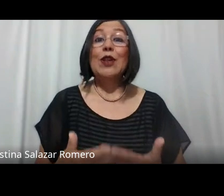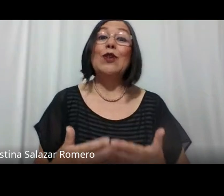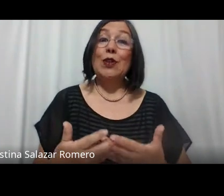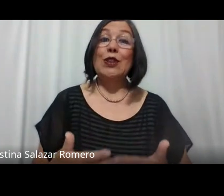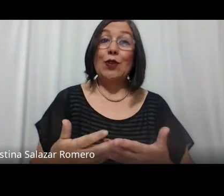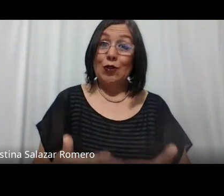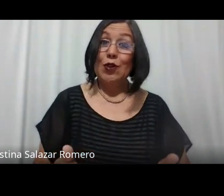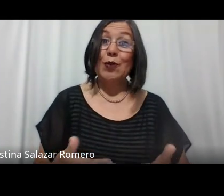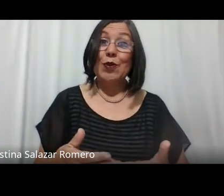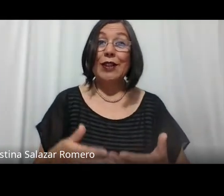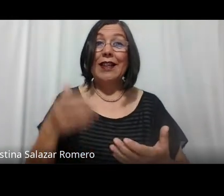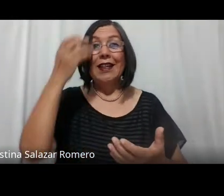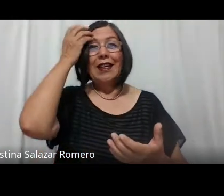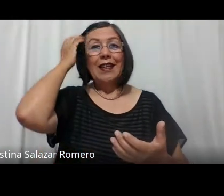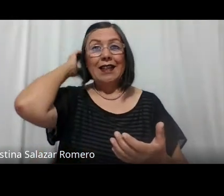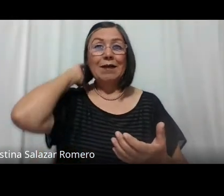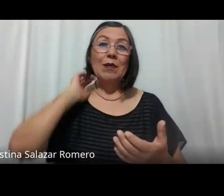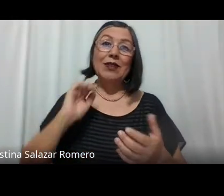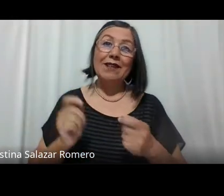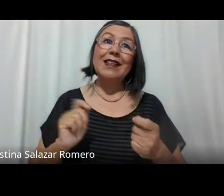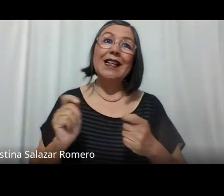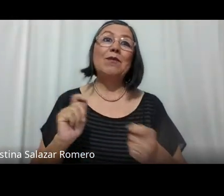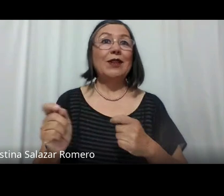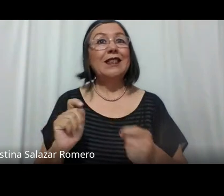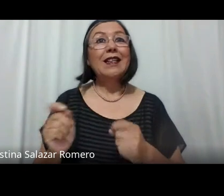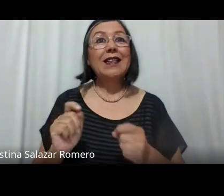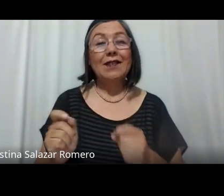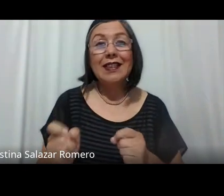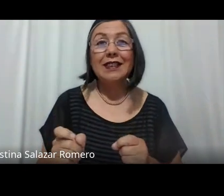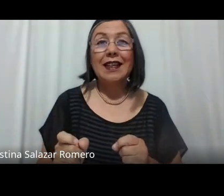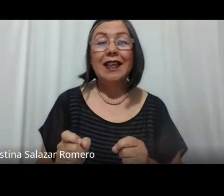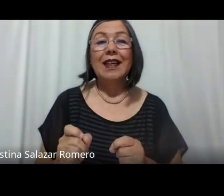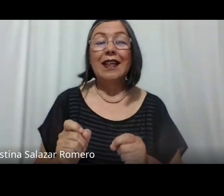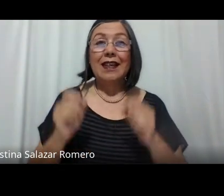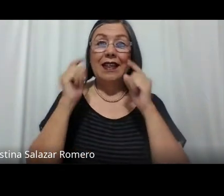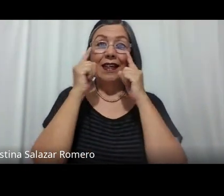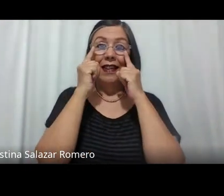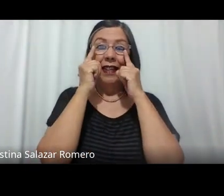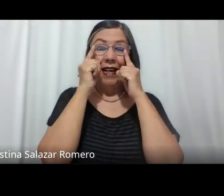un modelo lingüístico sordo porque vamos a ver la importancia que reviste